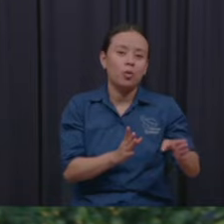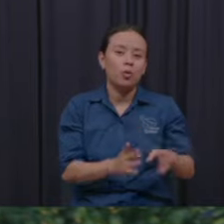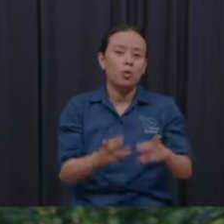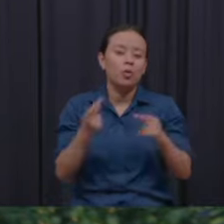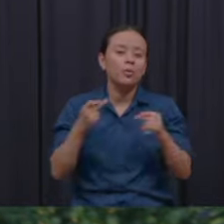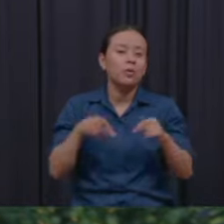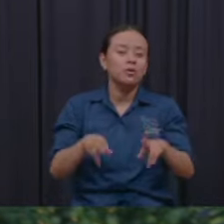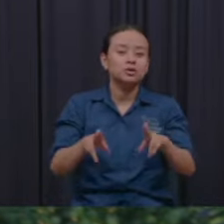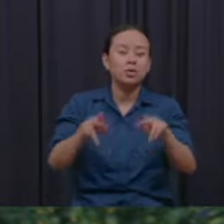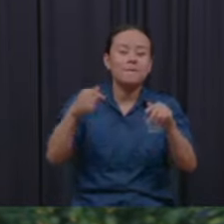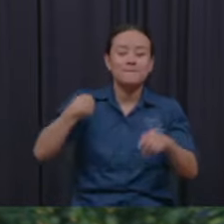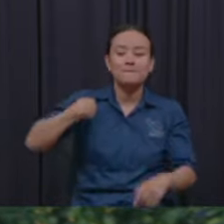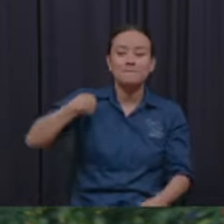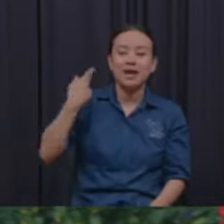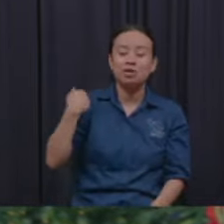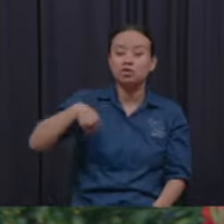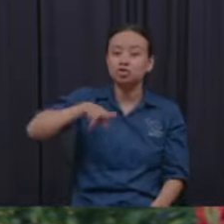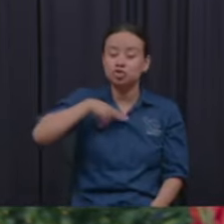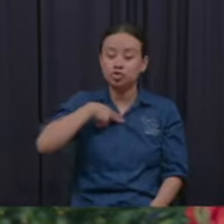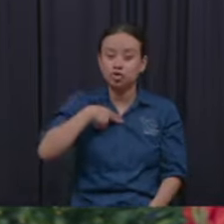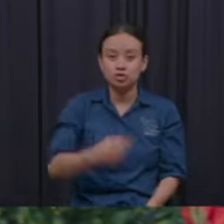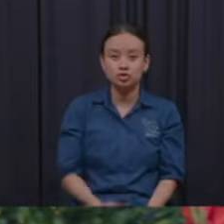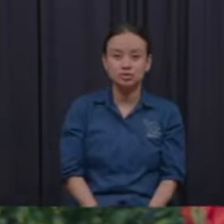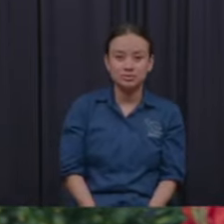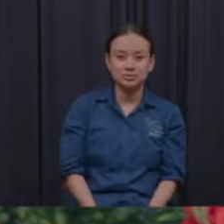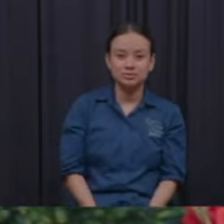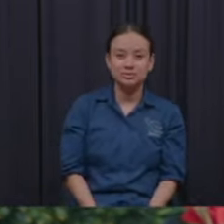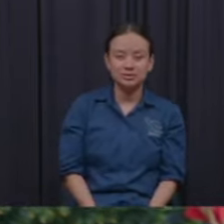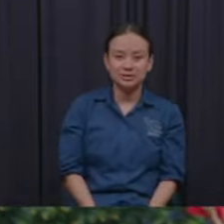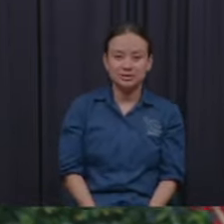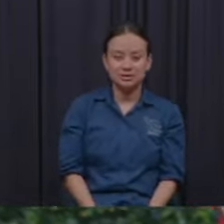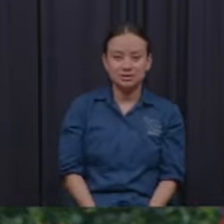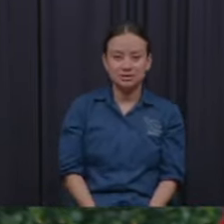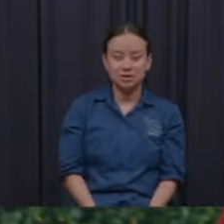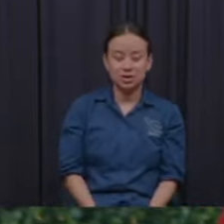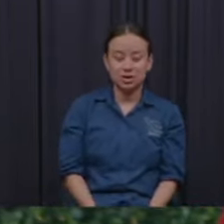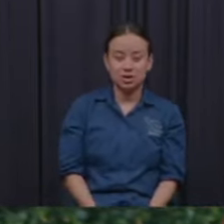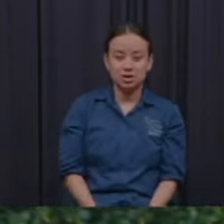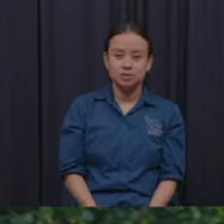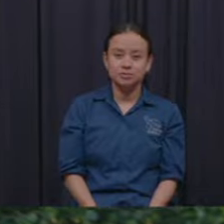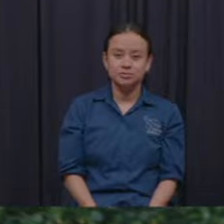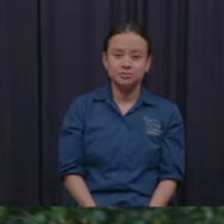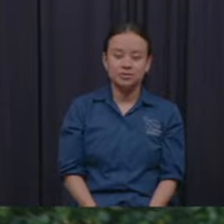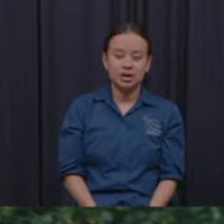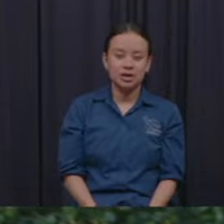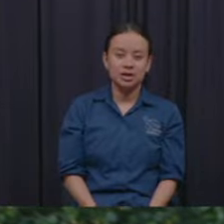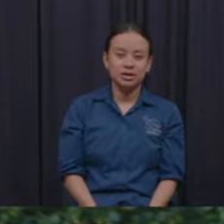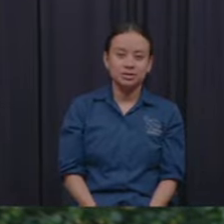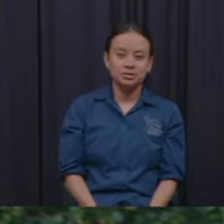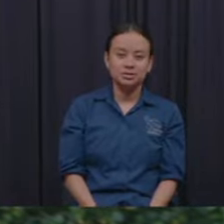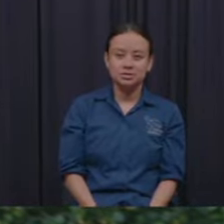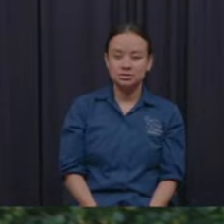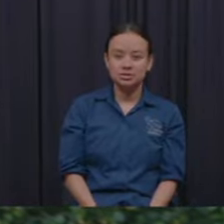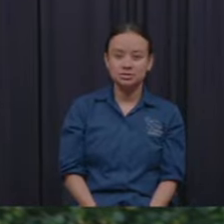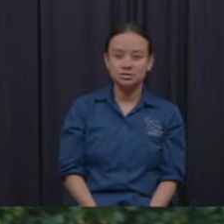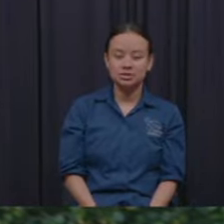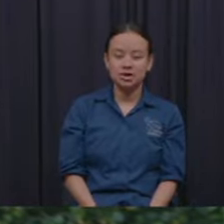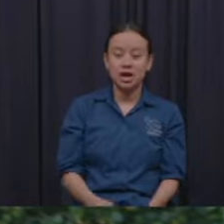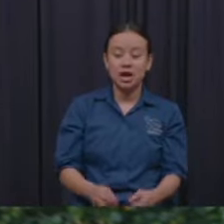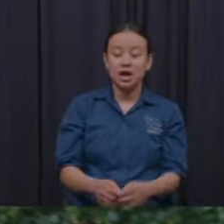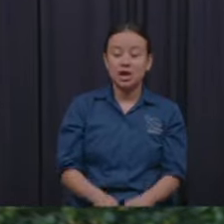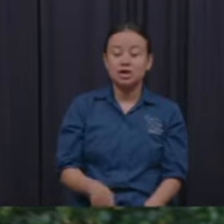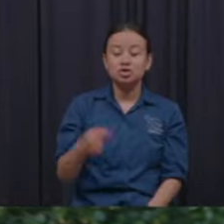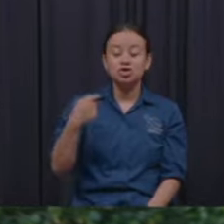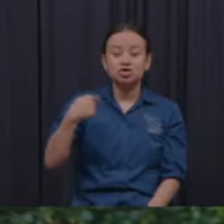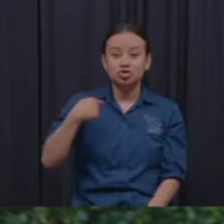llamada, esas llamadas temibles de la hermana Ana Julia, aleluya, por ahí tiene que estar. Entonces yo sabía